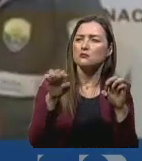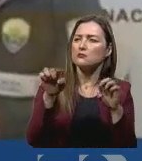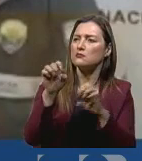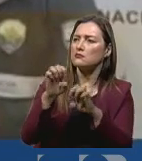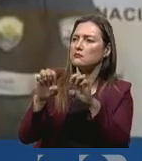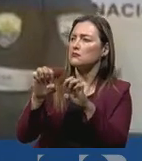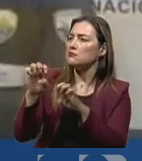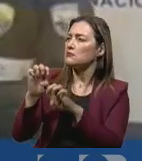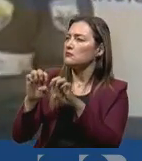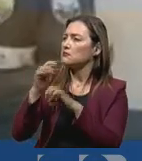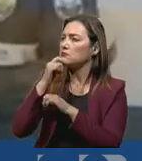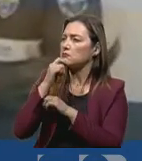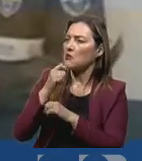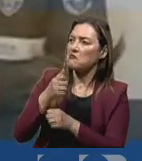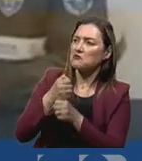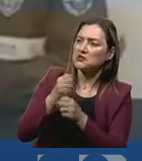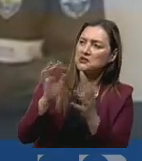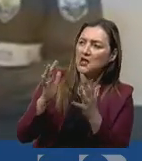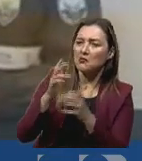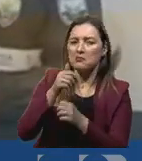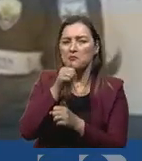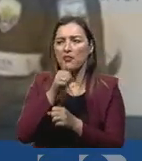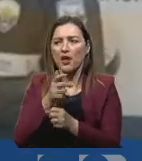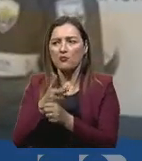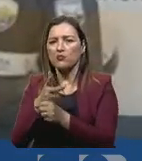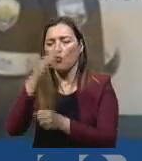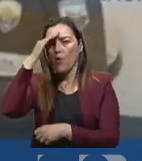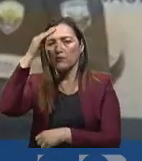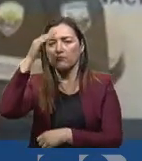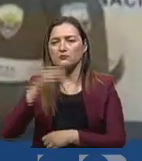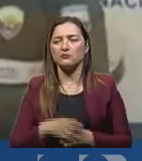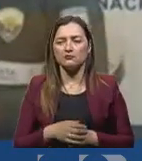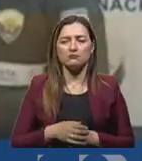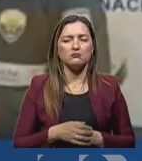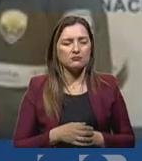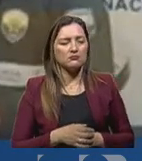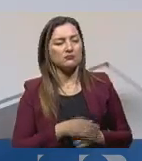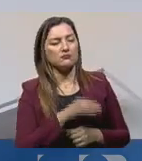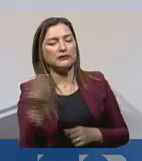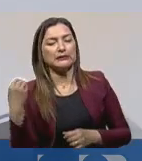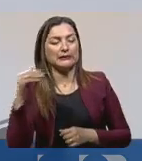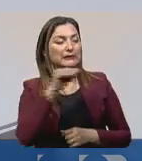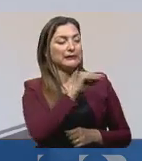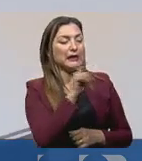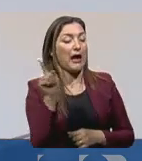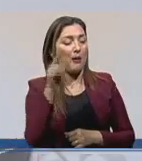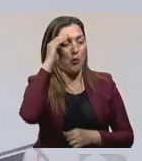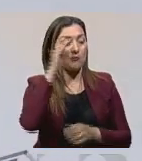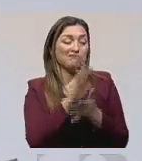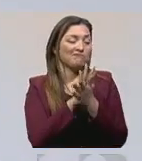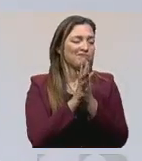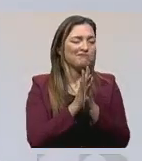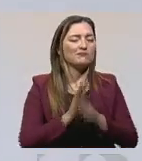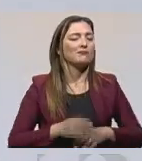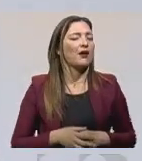privada como tal Y ese era una de las vulnerabilidades de las cuales ellos aprovechaban para ingresar entre las evidencias la policía